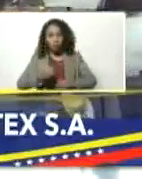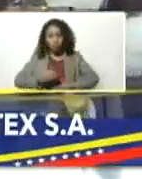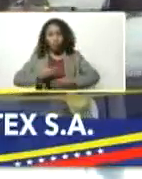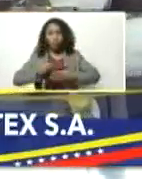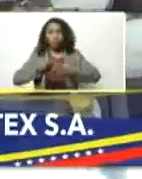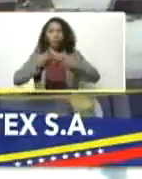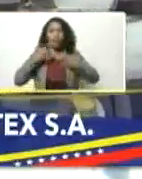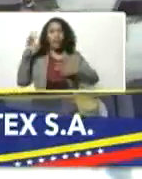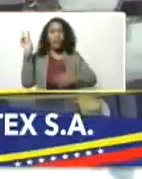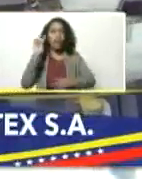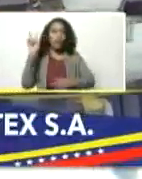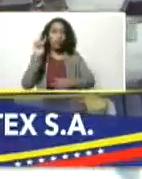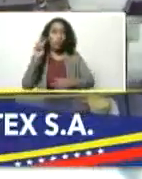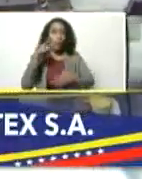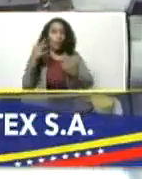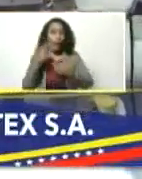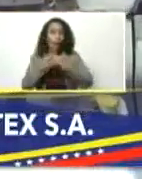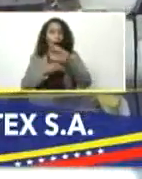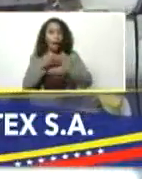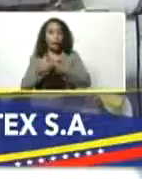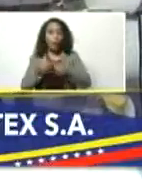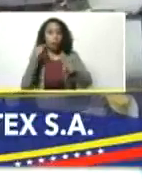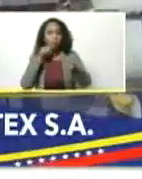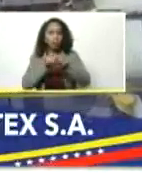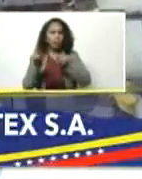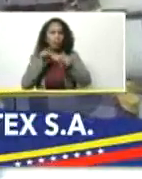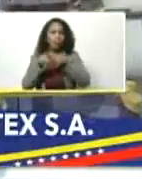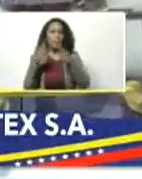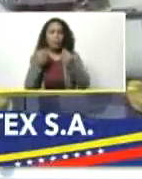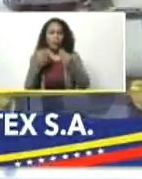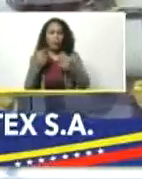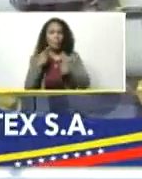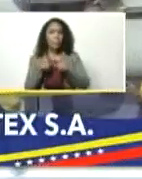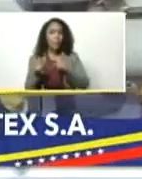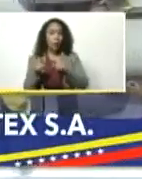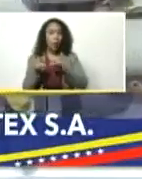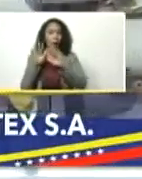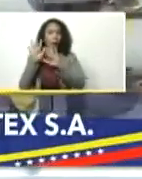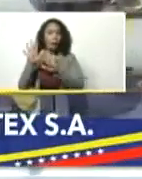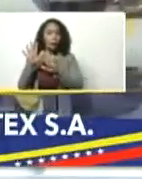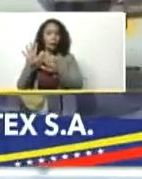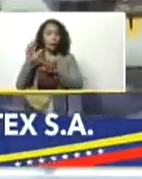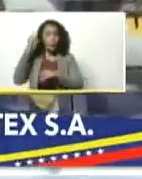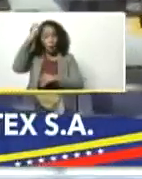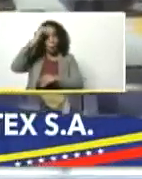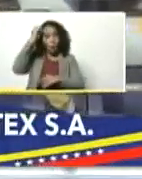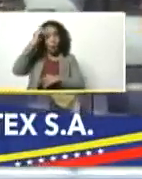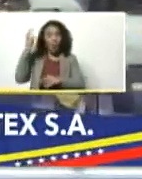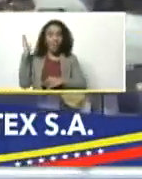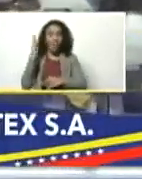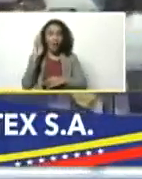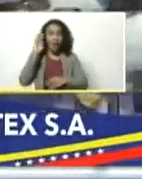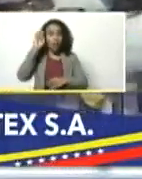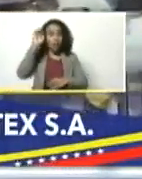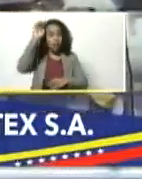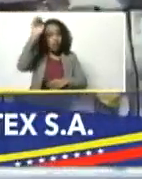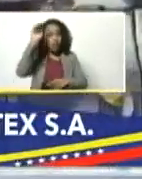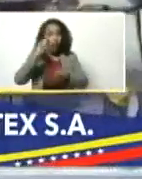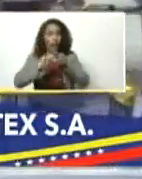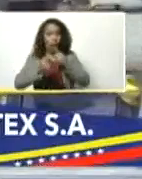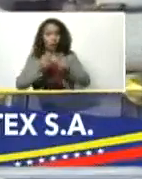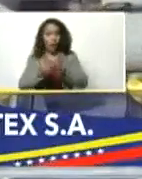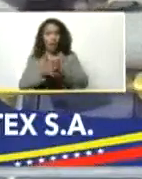en una Venezuela que ha sido criticada. Pero precisamente de la crítica es que vienen las grandes cosas. Gracias,